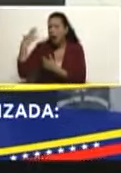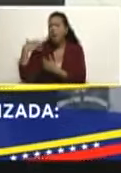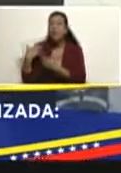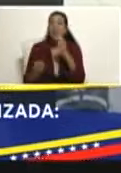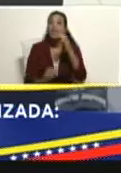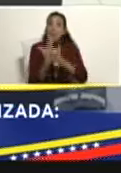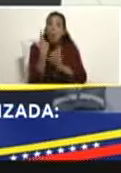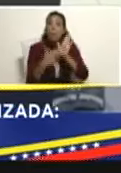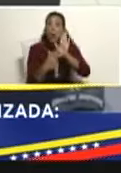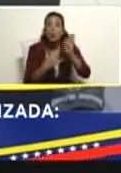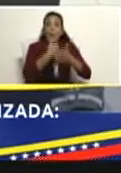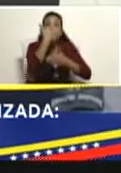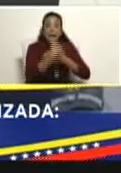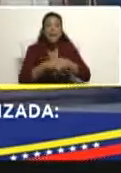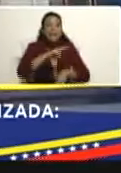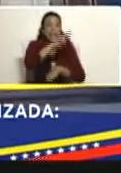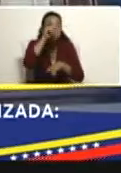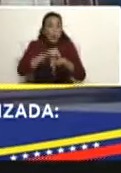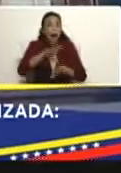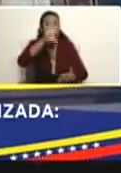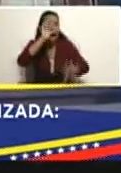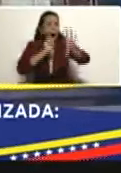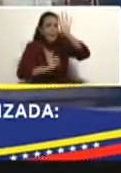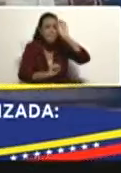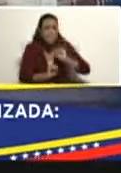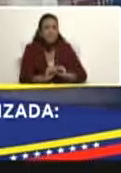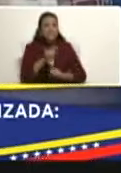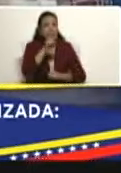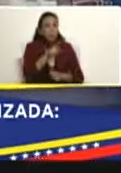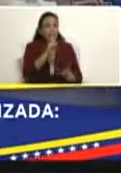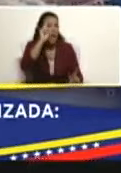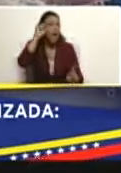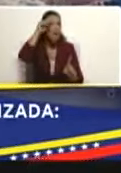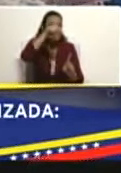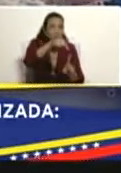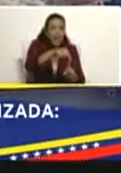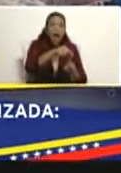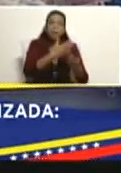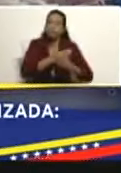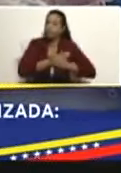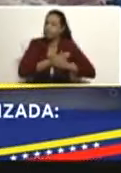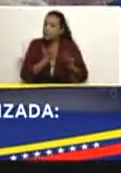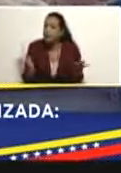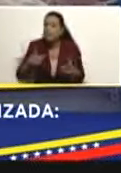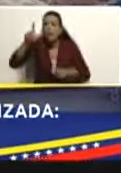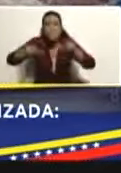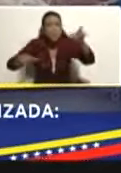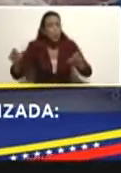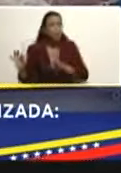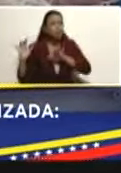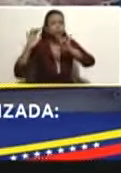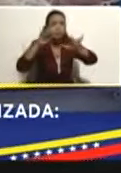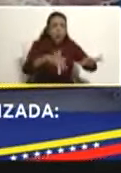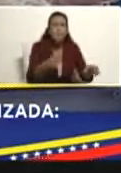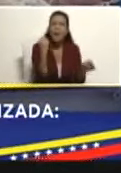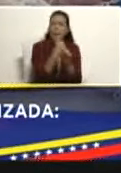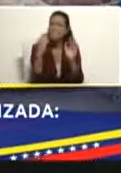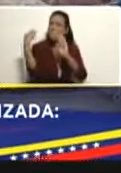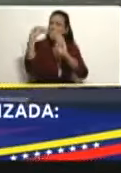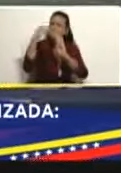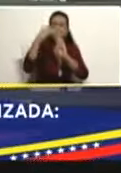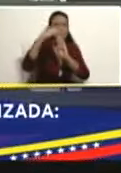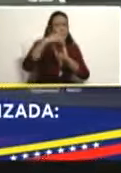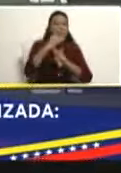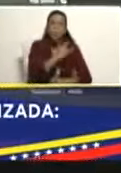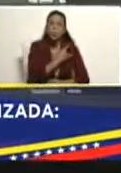constituye en un programa nacional de formación que por supuesto queda a la disposición para su gestión en